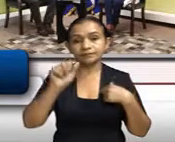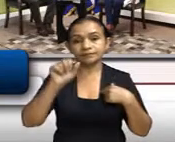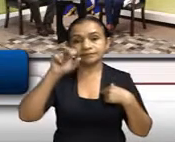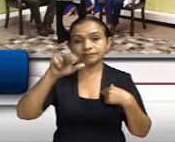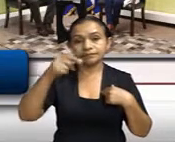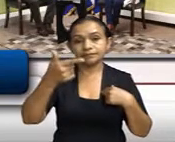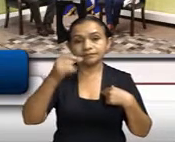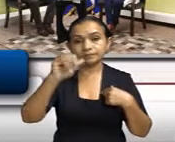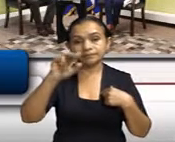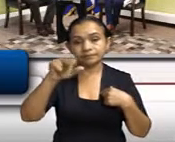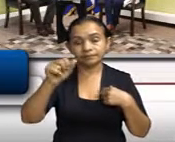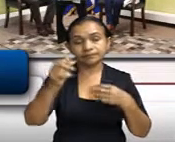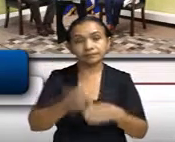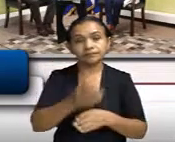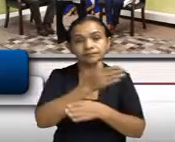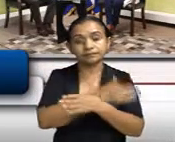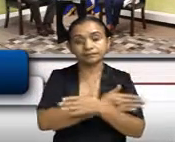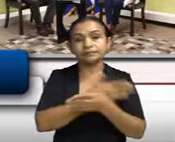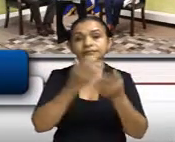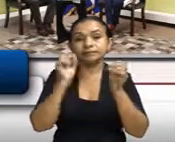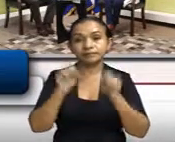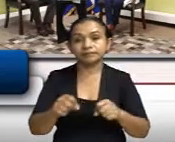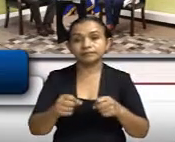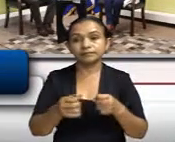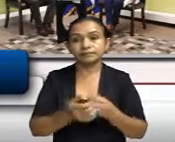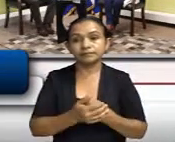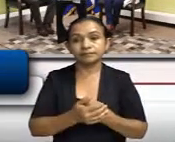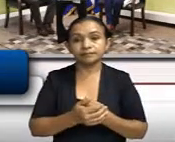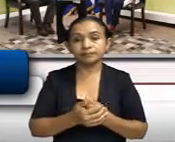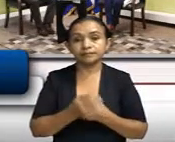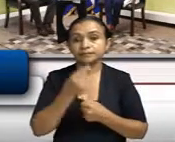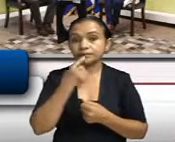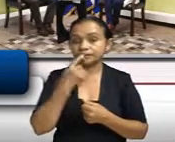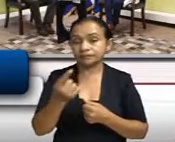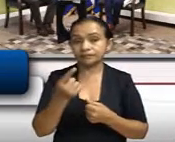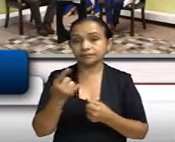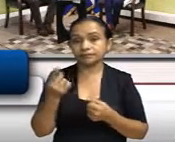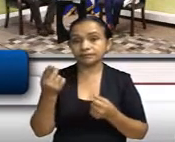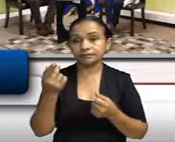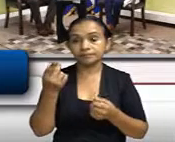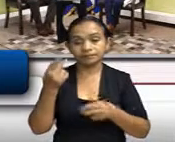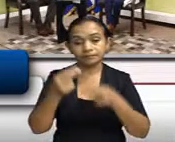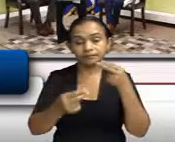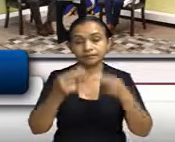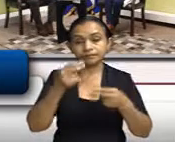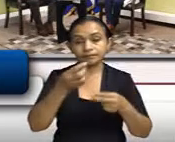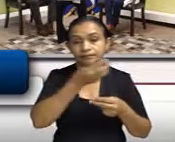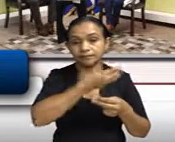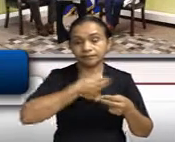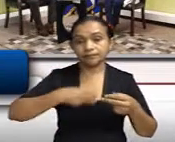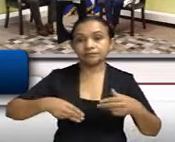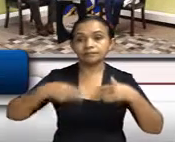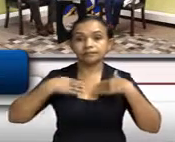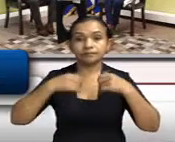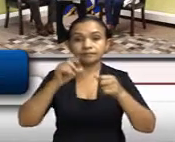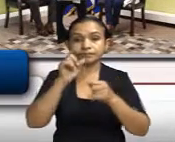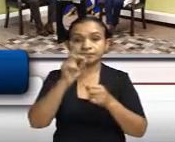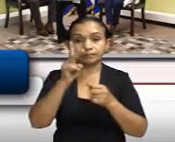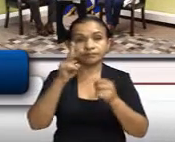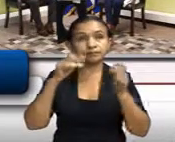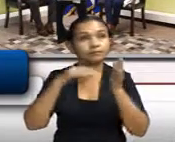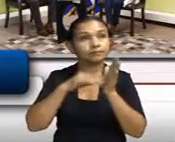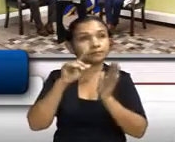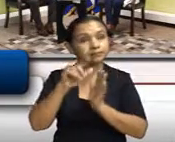una antesala del infarto. Así es, correcto lo que dice Miguel, en estadísticas del MISA en el 2017